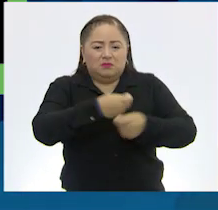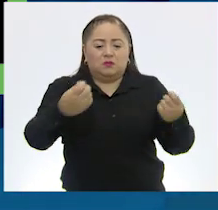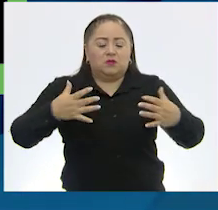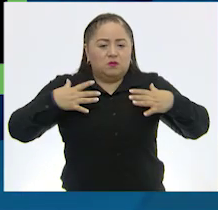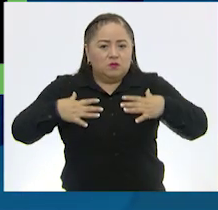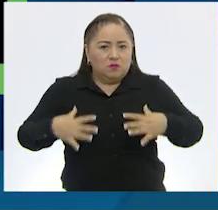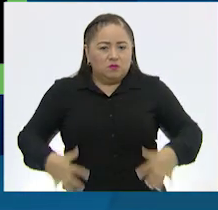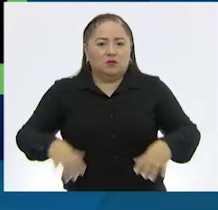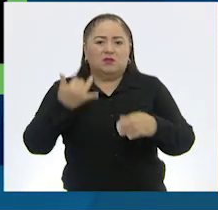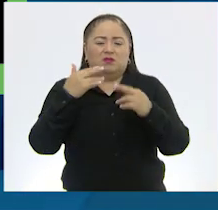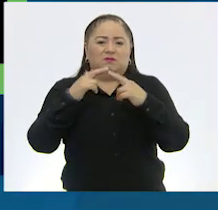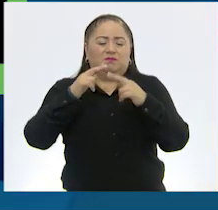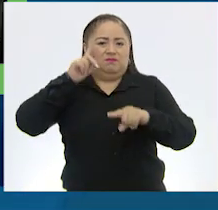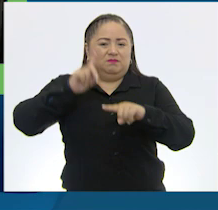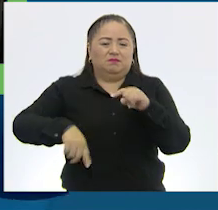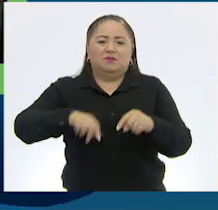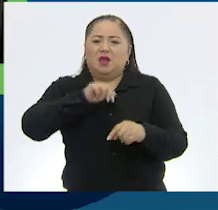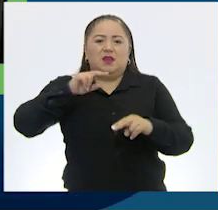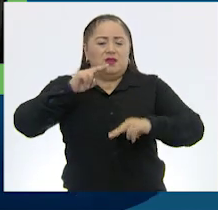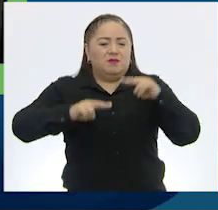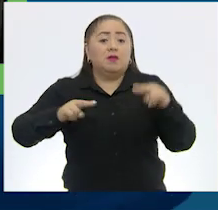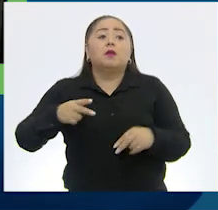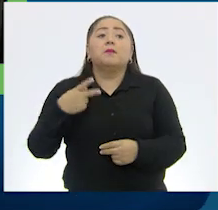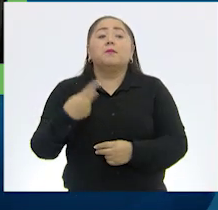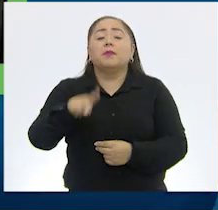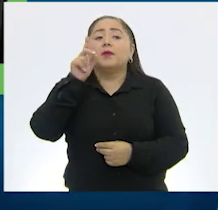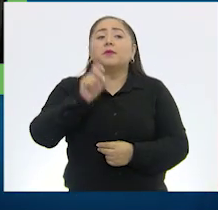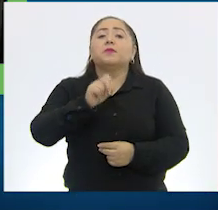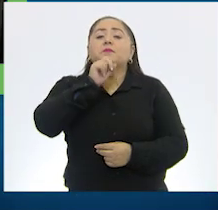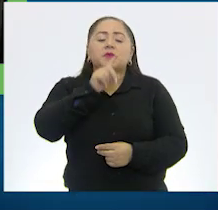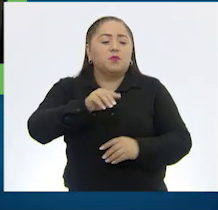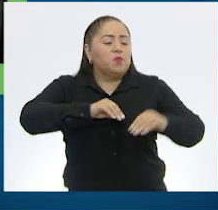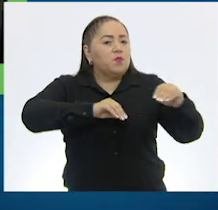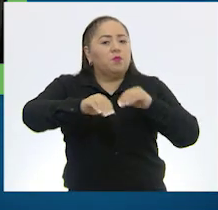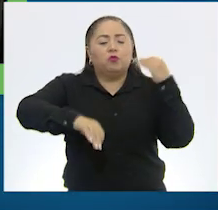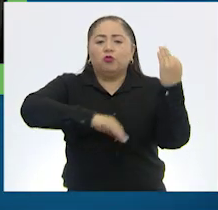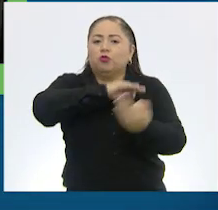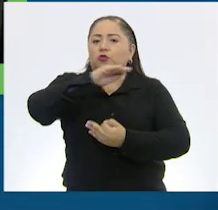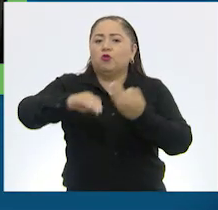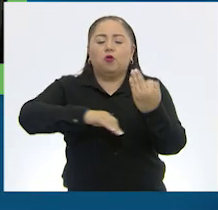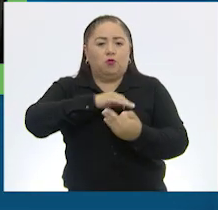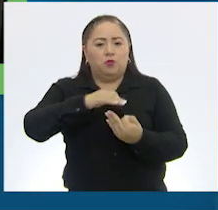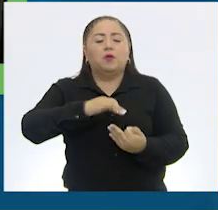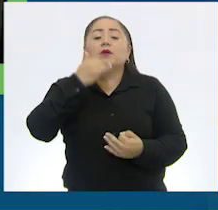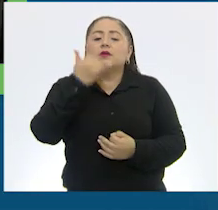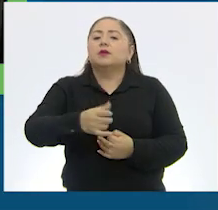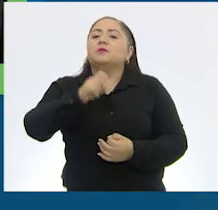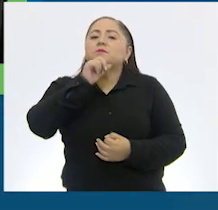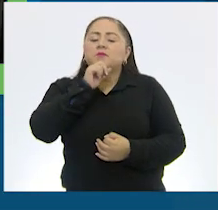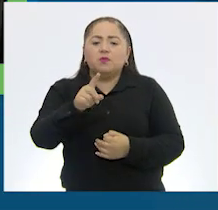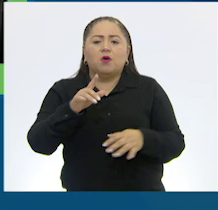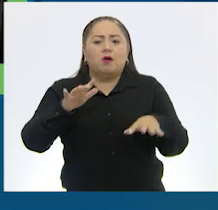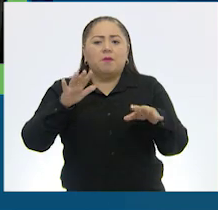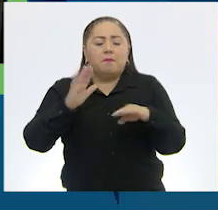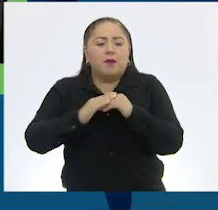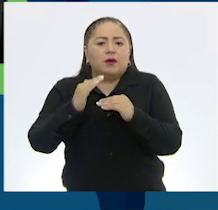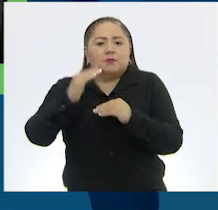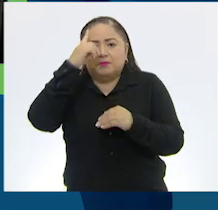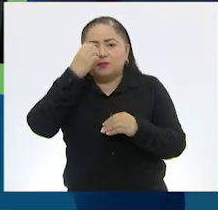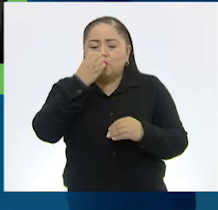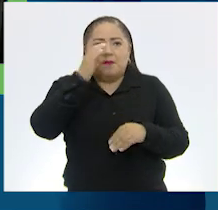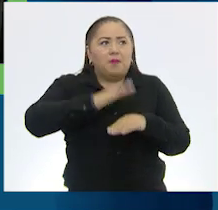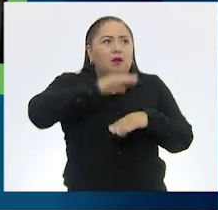uniforme y laica en todos los niveles. Pero también promueve todos los aspectos y multiplica las